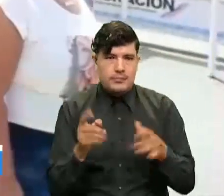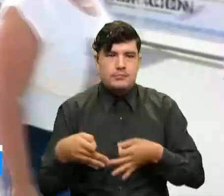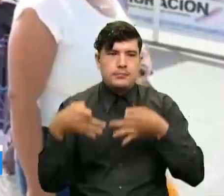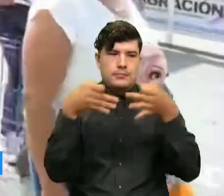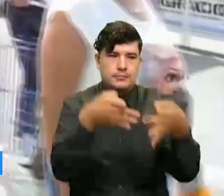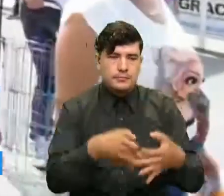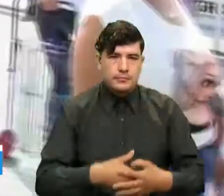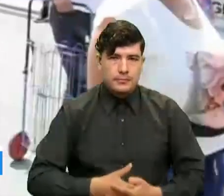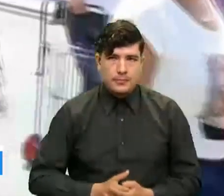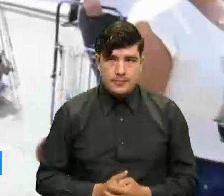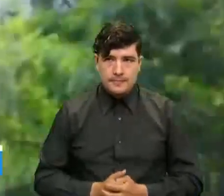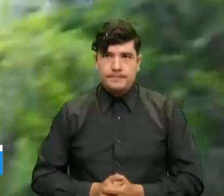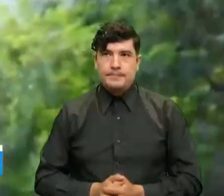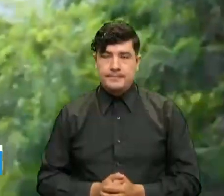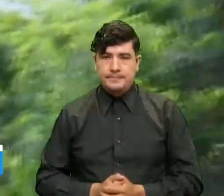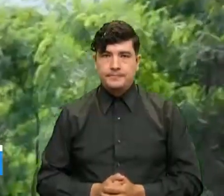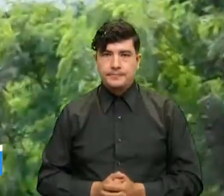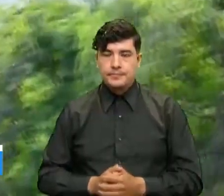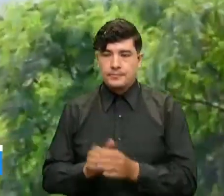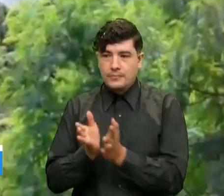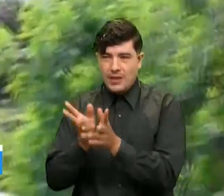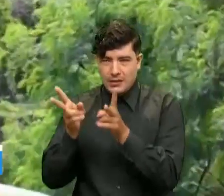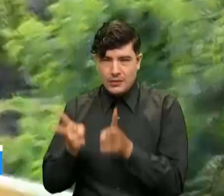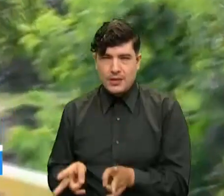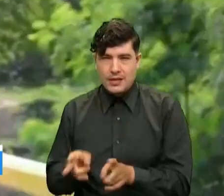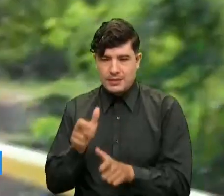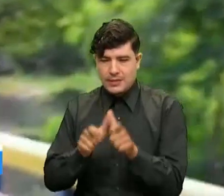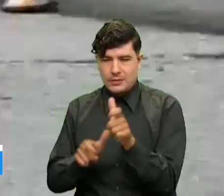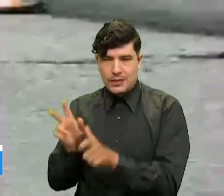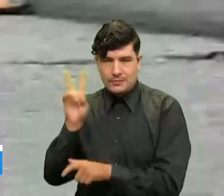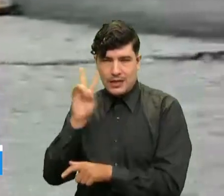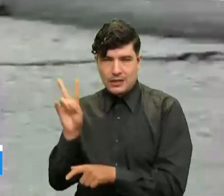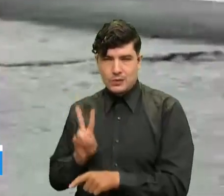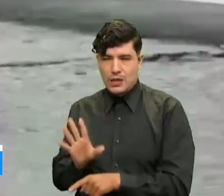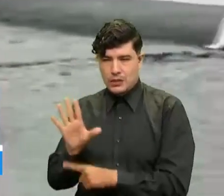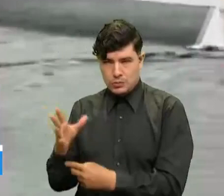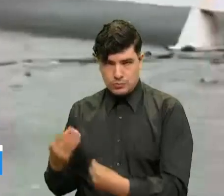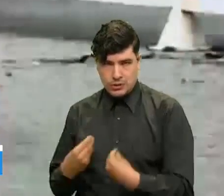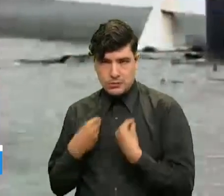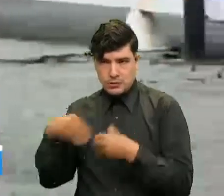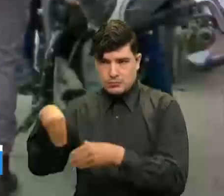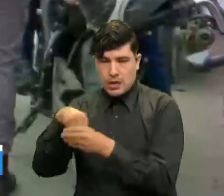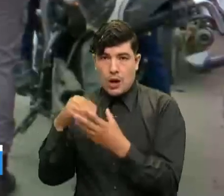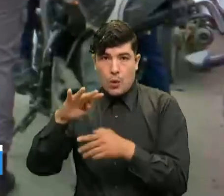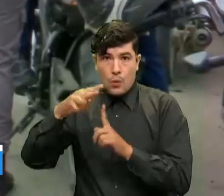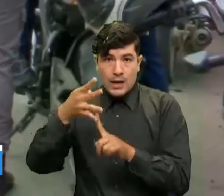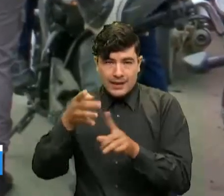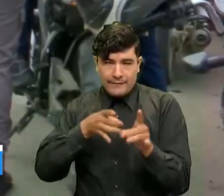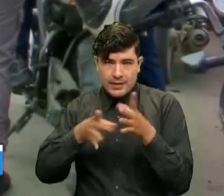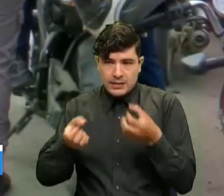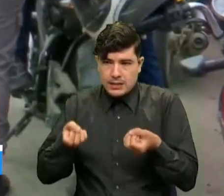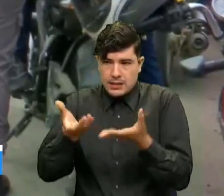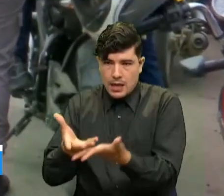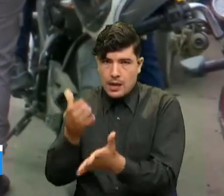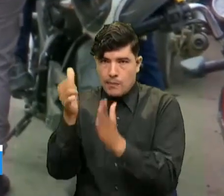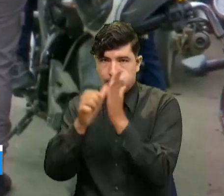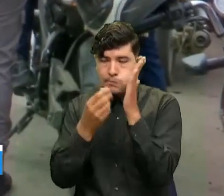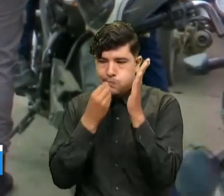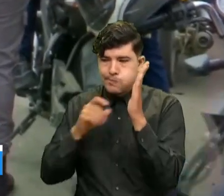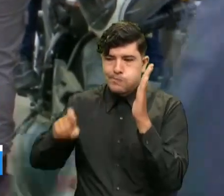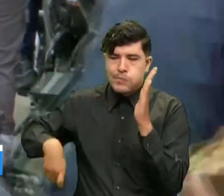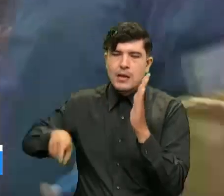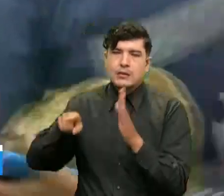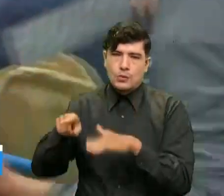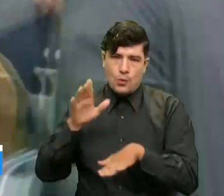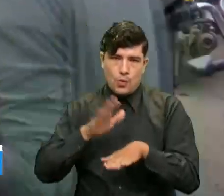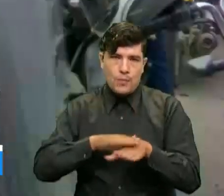Una semana más de lo estipulado deberán esperar estudiantes residentes en Venezuela para la cuarta entrega del PAE, esto ante los efectos de los bloqueos en las